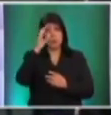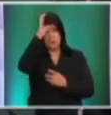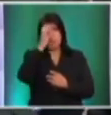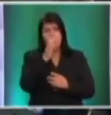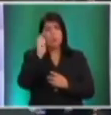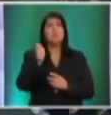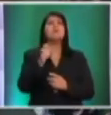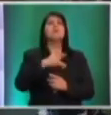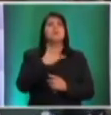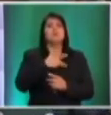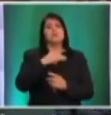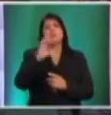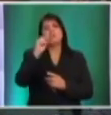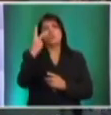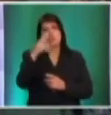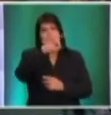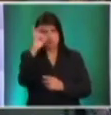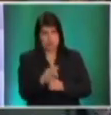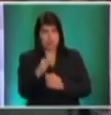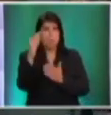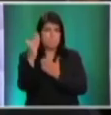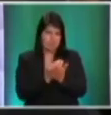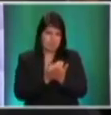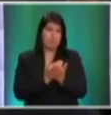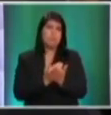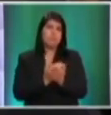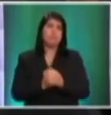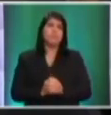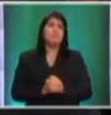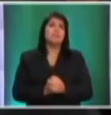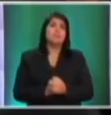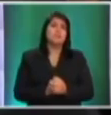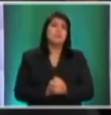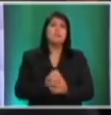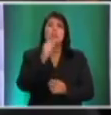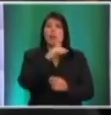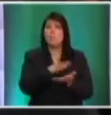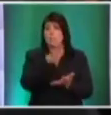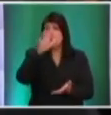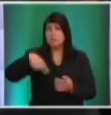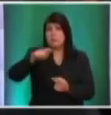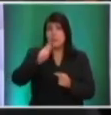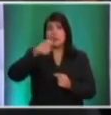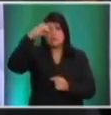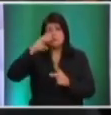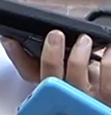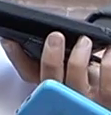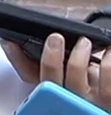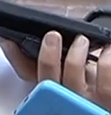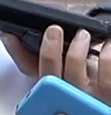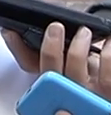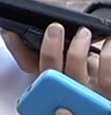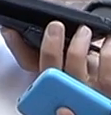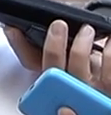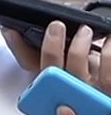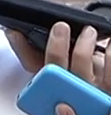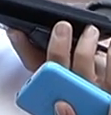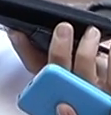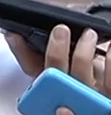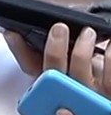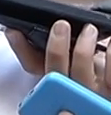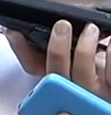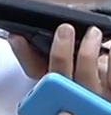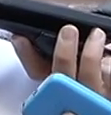él ha logrado ya cumplir una meta que se veía para seis años y apenas a la mitad de su gobierno ya la tiene